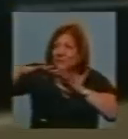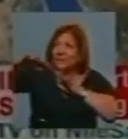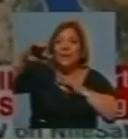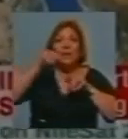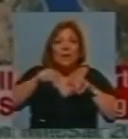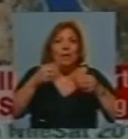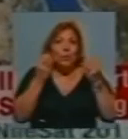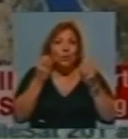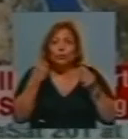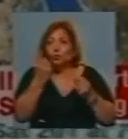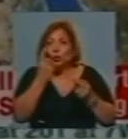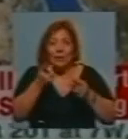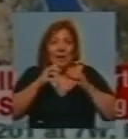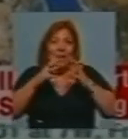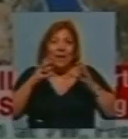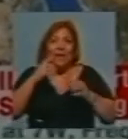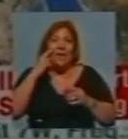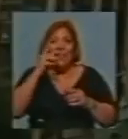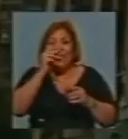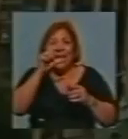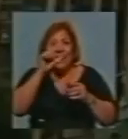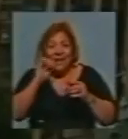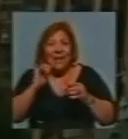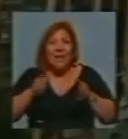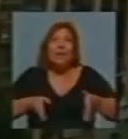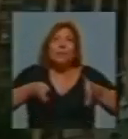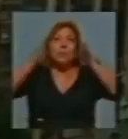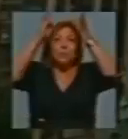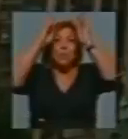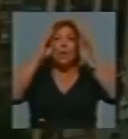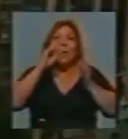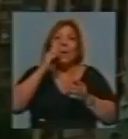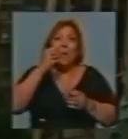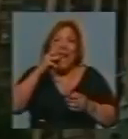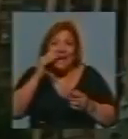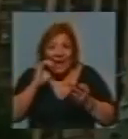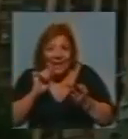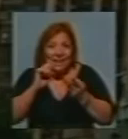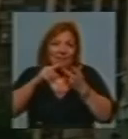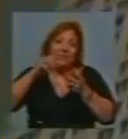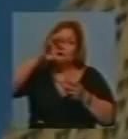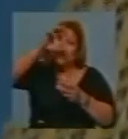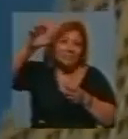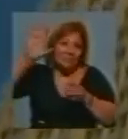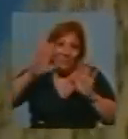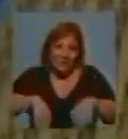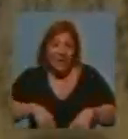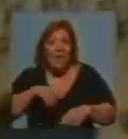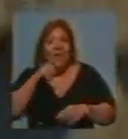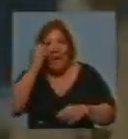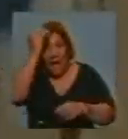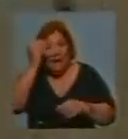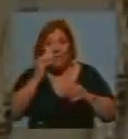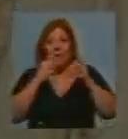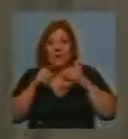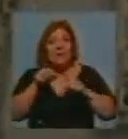hizo temblar edificios tan distantes como en Nueva Delhi y los rascacielos en Dubái y Bahrein. El Centro Sismológico de Irán inicialmente dijo que el